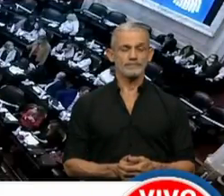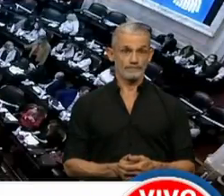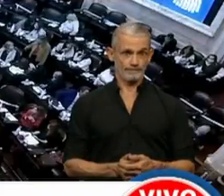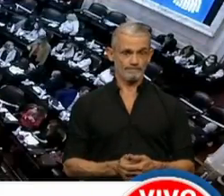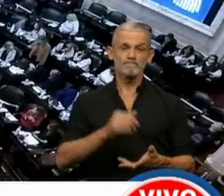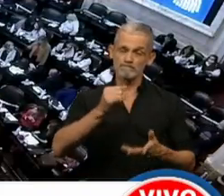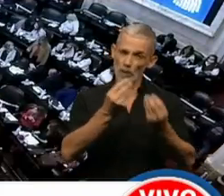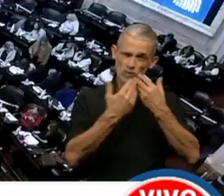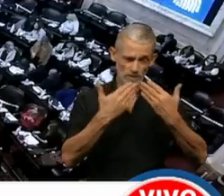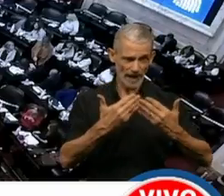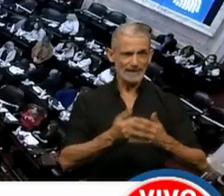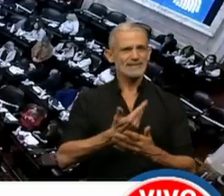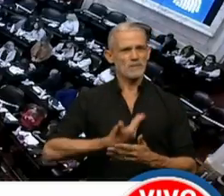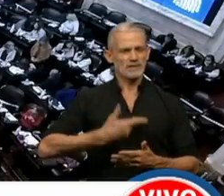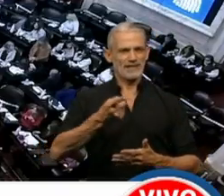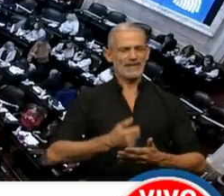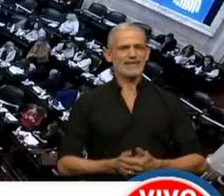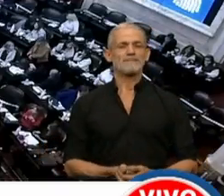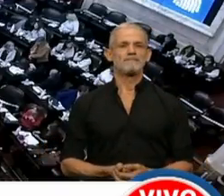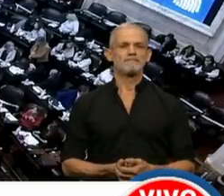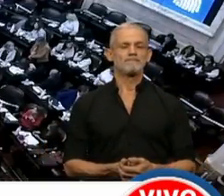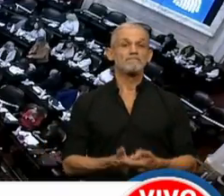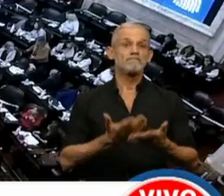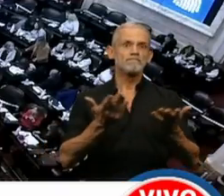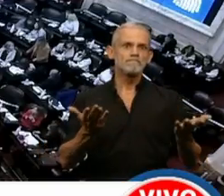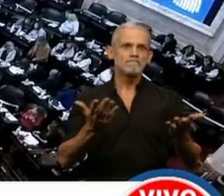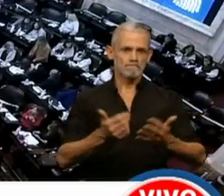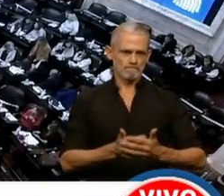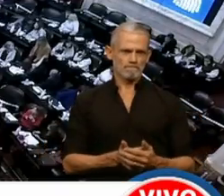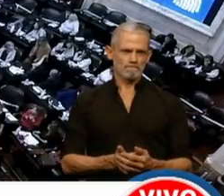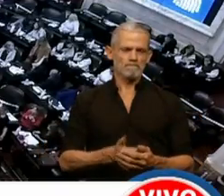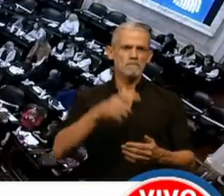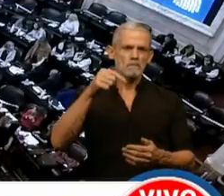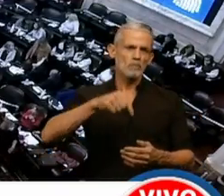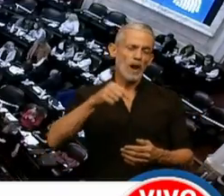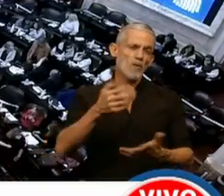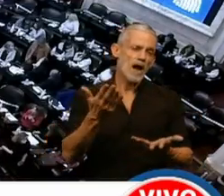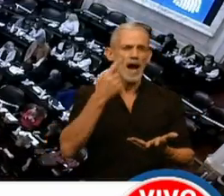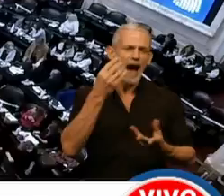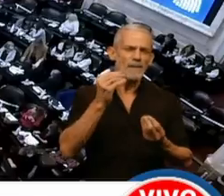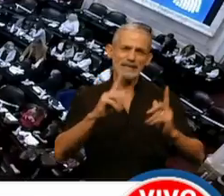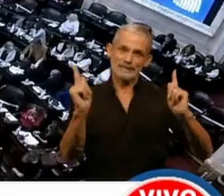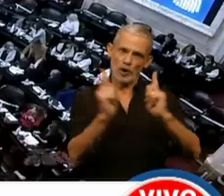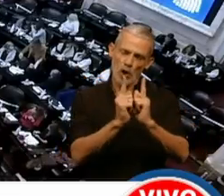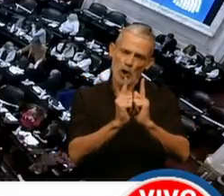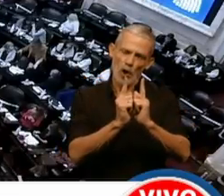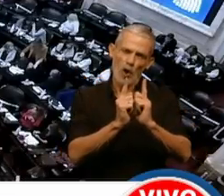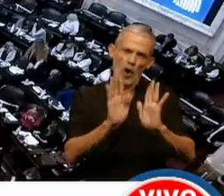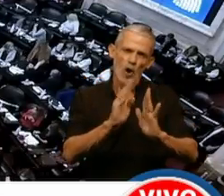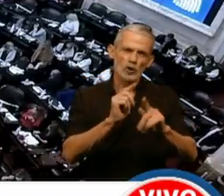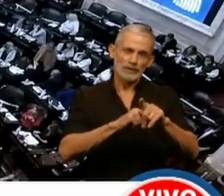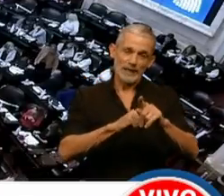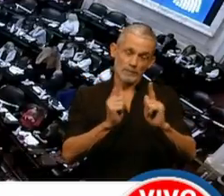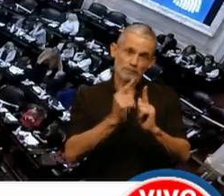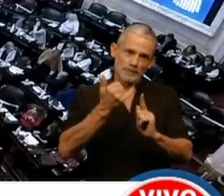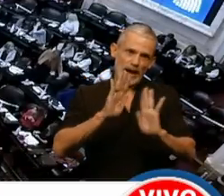sí muchas gracias señor presidente bueno vamos a tratar de sintetizar en el corto tiempo